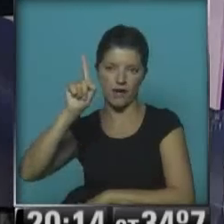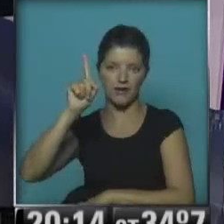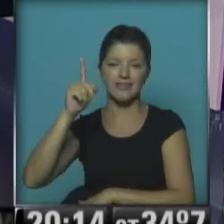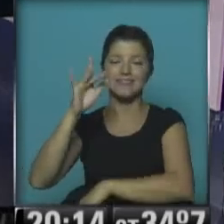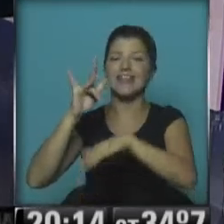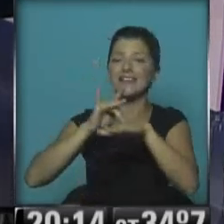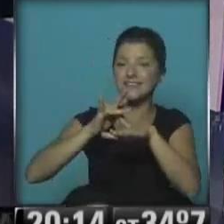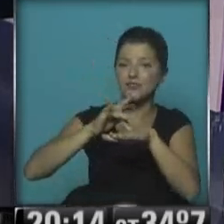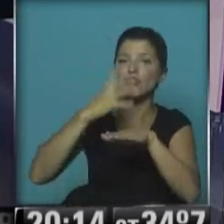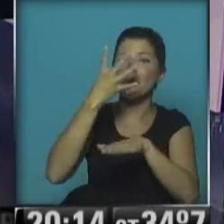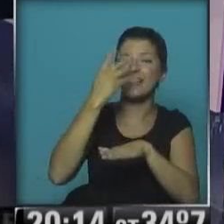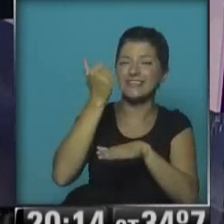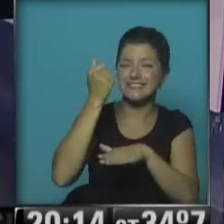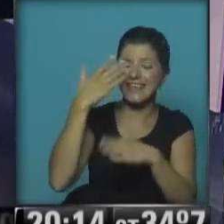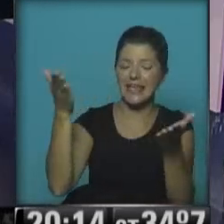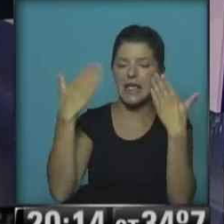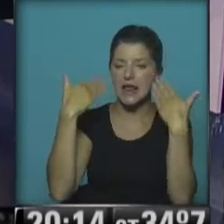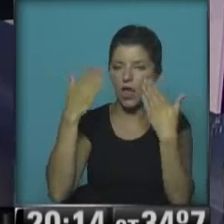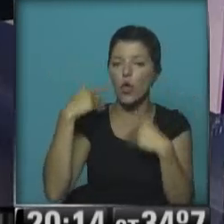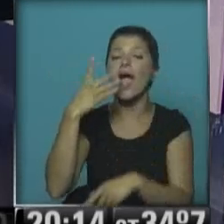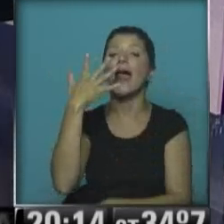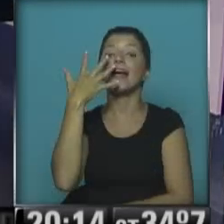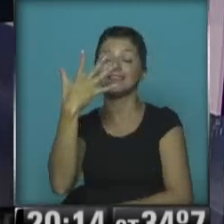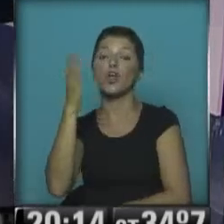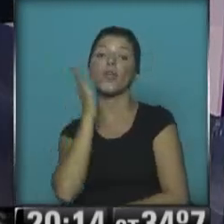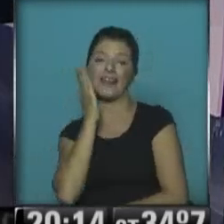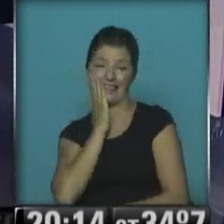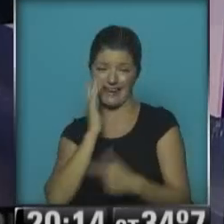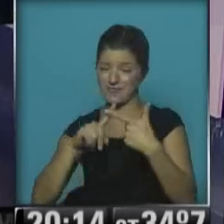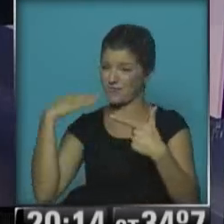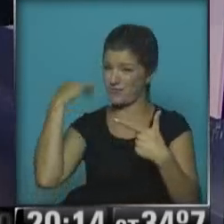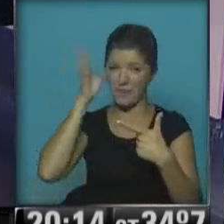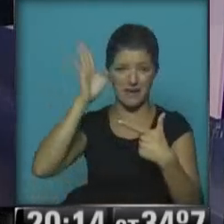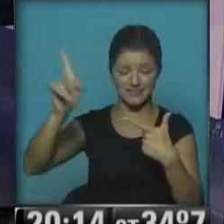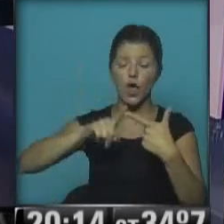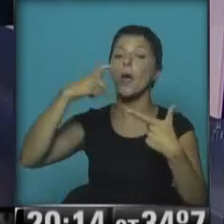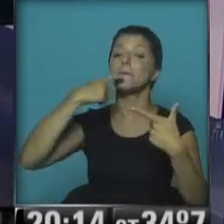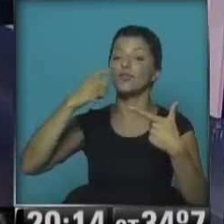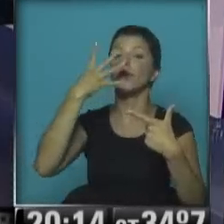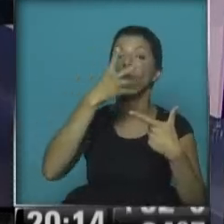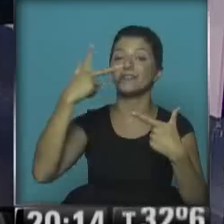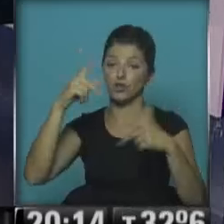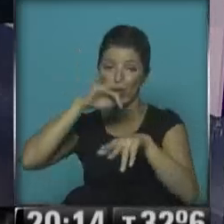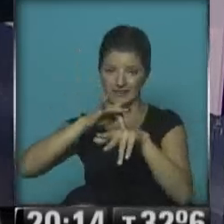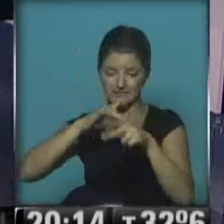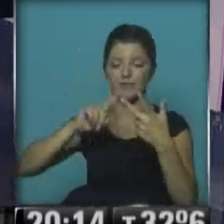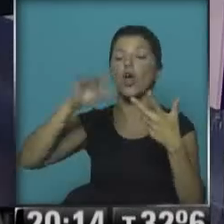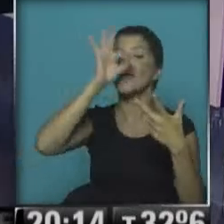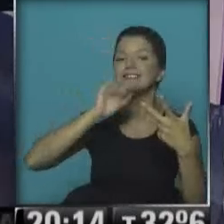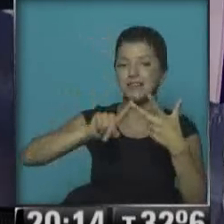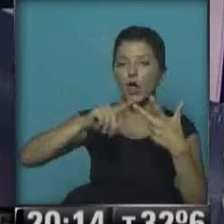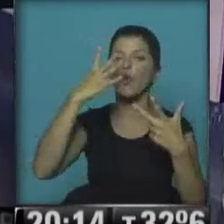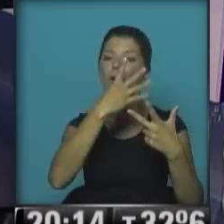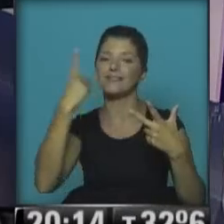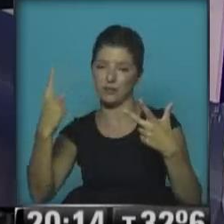sensación térmica de 46 grados a las 17 horas, muchísimo calor. En Mendoza, 42 grados la sensación térmica, en Chaco,